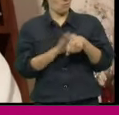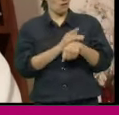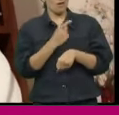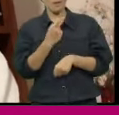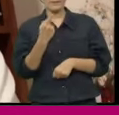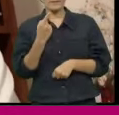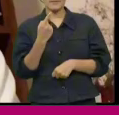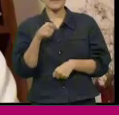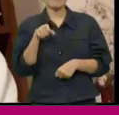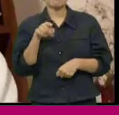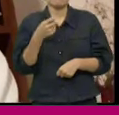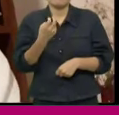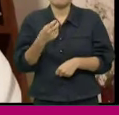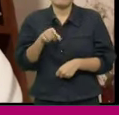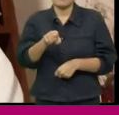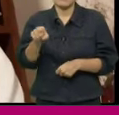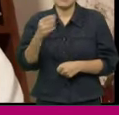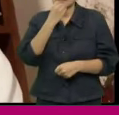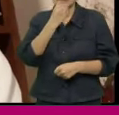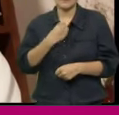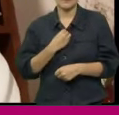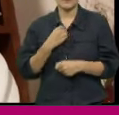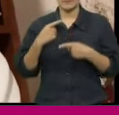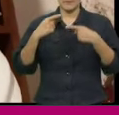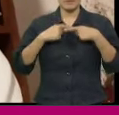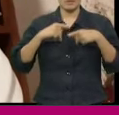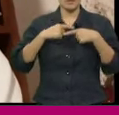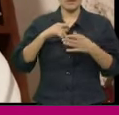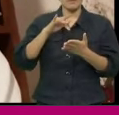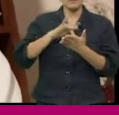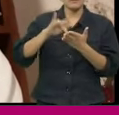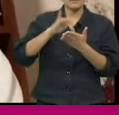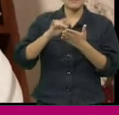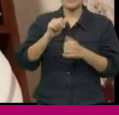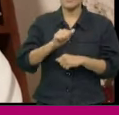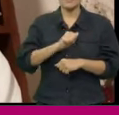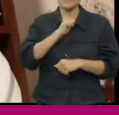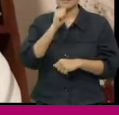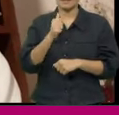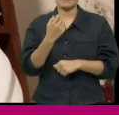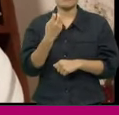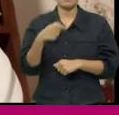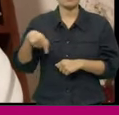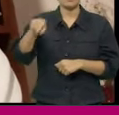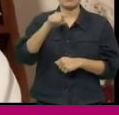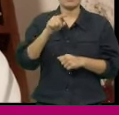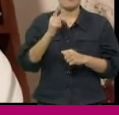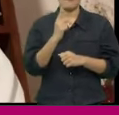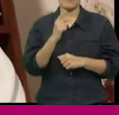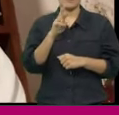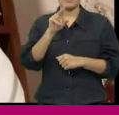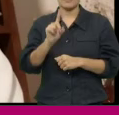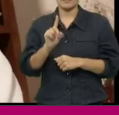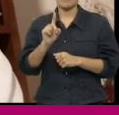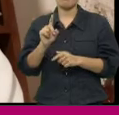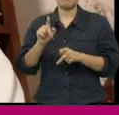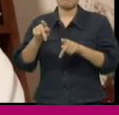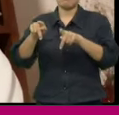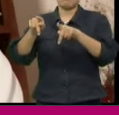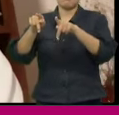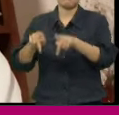lo buscaron y lo ganaron a pulso. Yo les he dicho que son los sepultureos del PRD. Y a mí me pesa mucho,